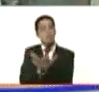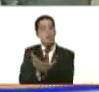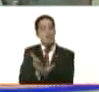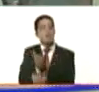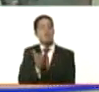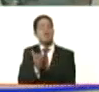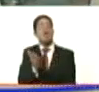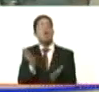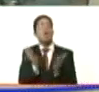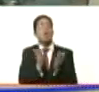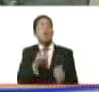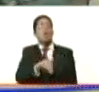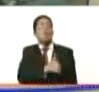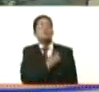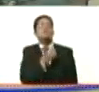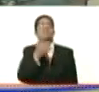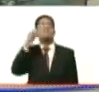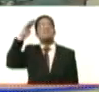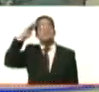militar.